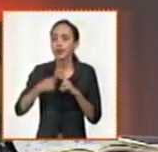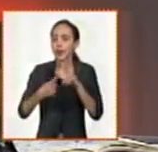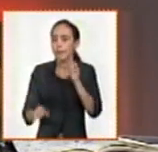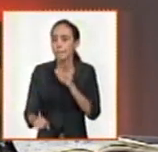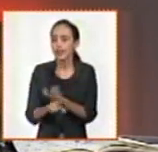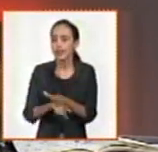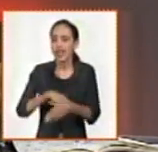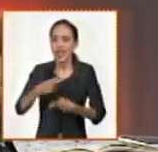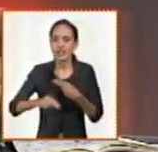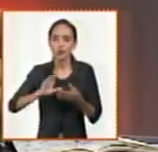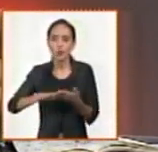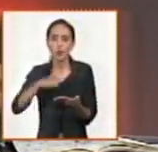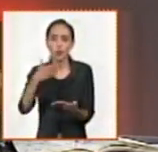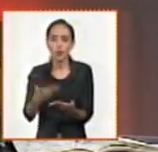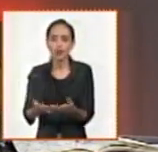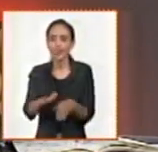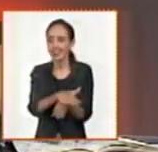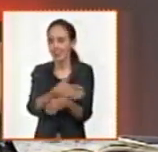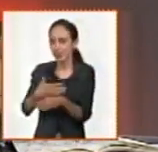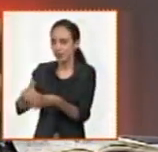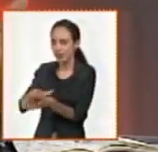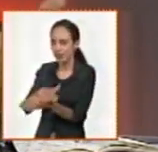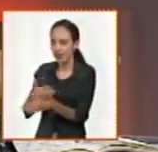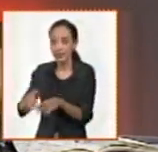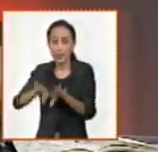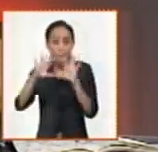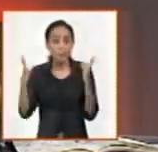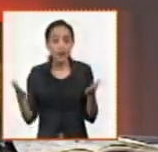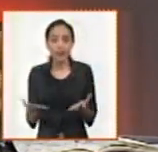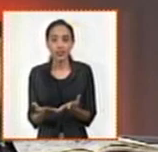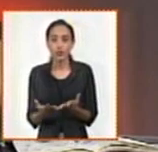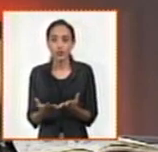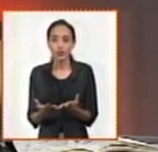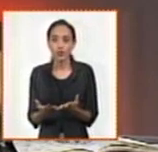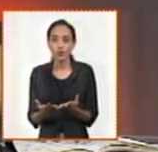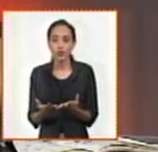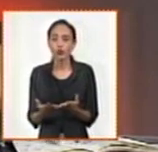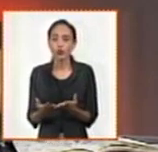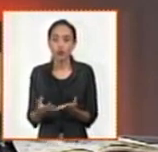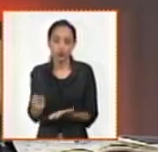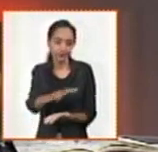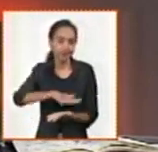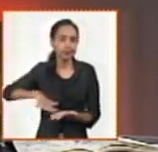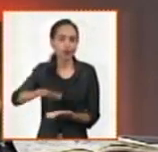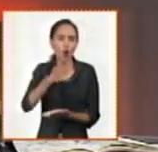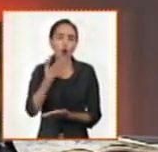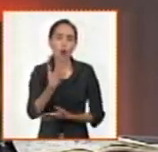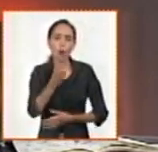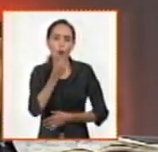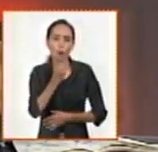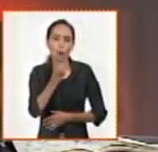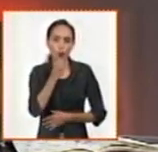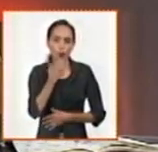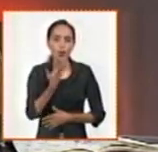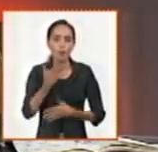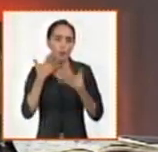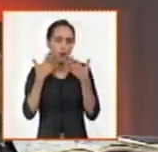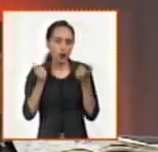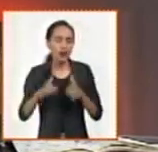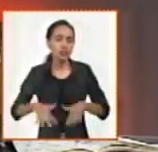comenzar a construir una propuesta diferente para toda la vida, para la civilización, de cómo podemos sobrevivir en este siglo